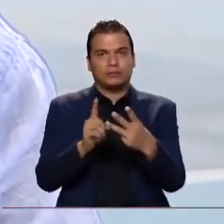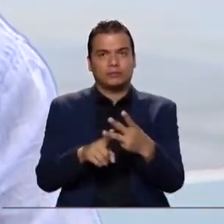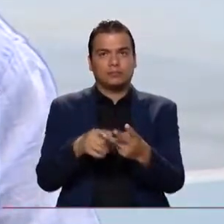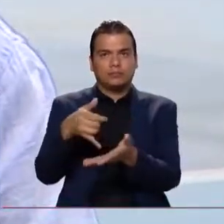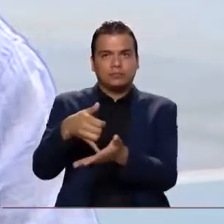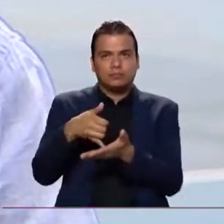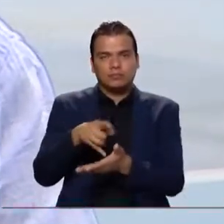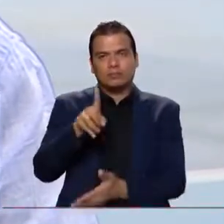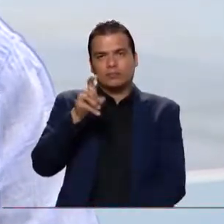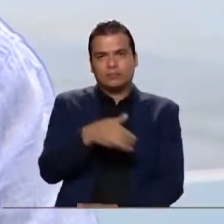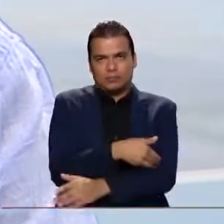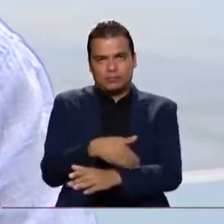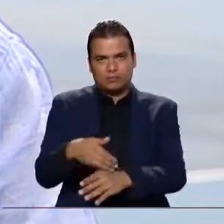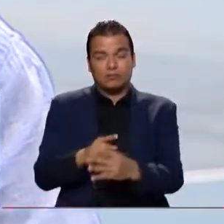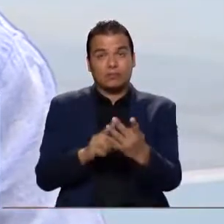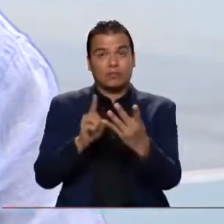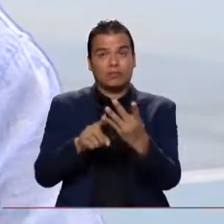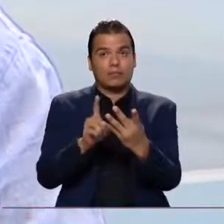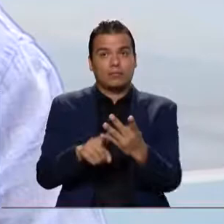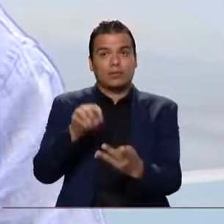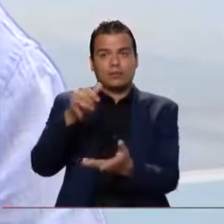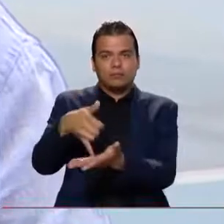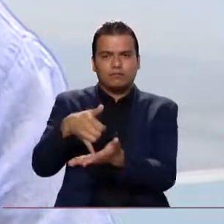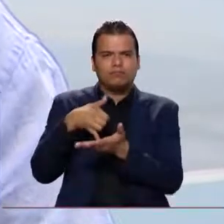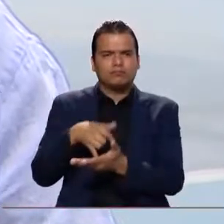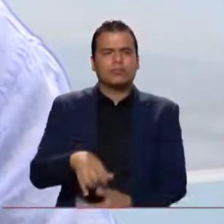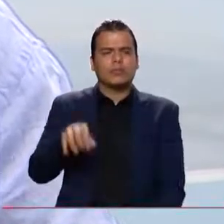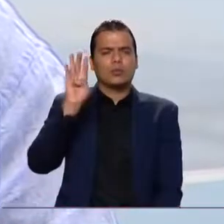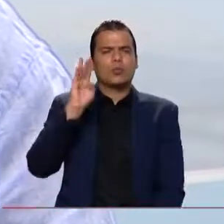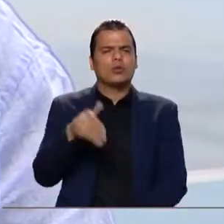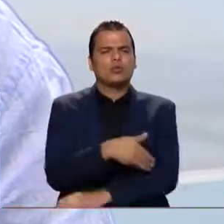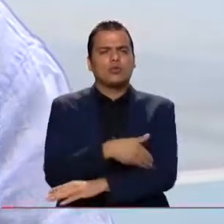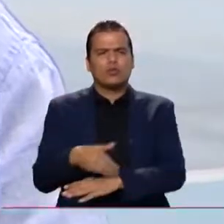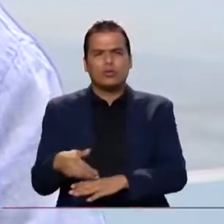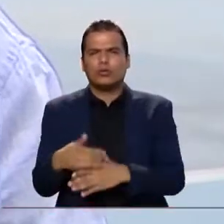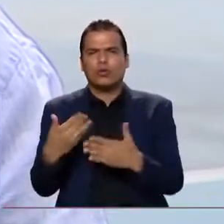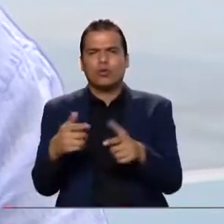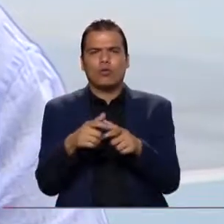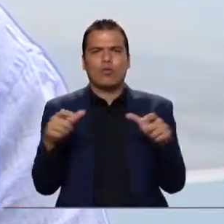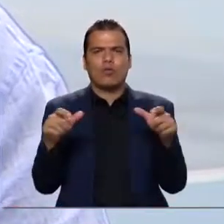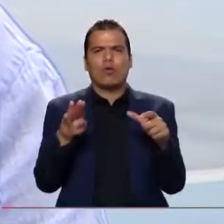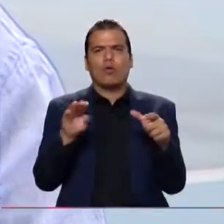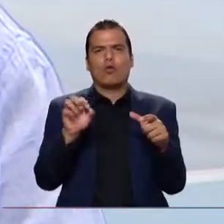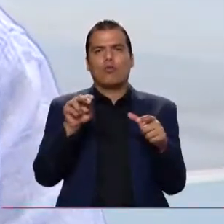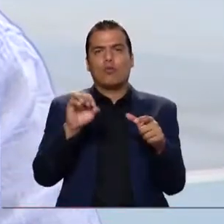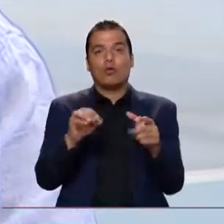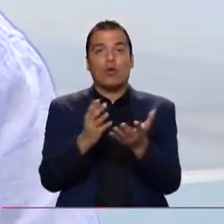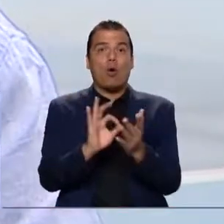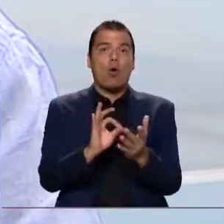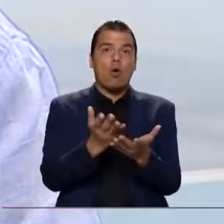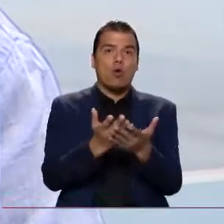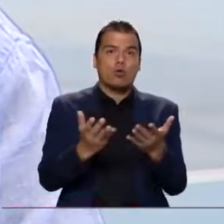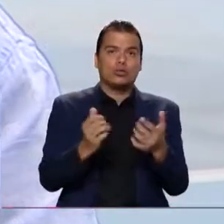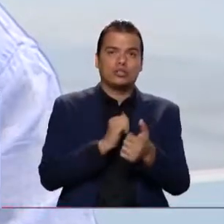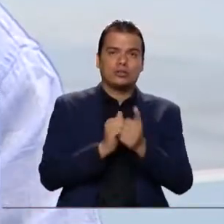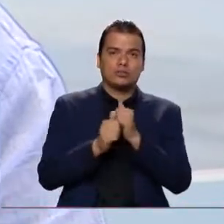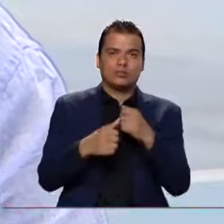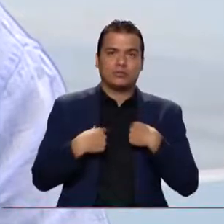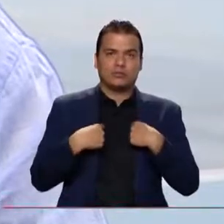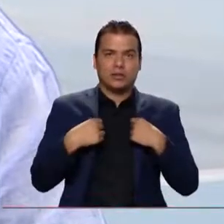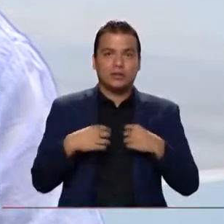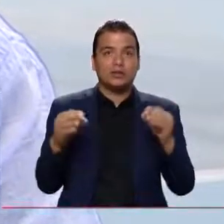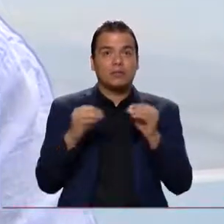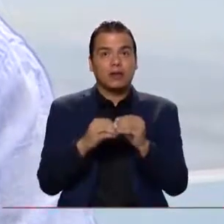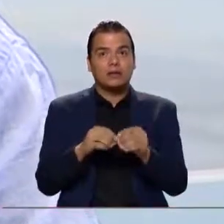el cuarto puesto 4 millones de pesos esta premiación va a ser en bonos con implementación deportiva se va a premiar también la valla